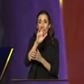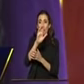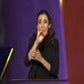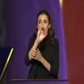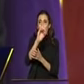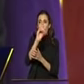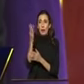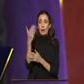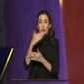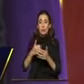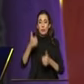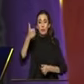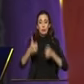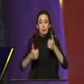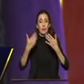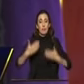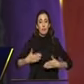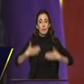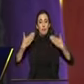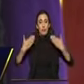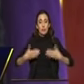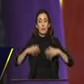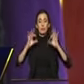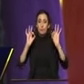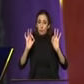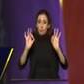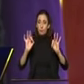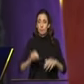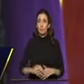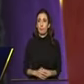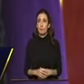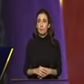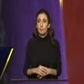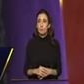felicitaciones por la elección de ustedes, realmente muy merecida.